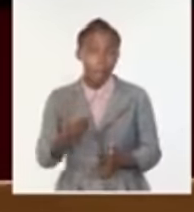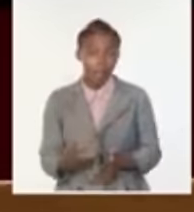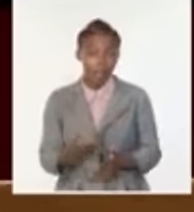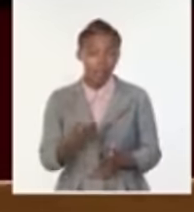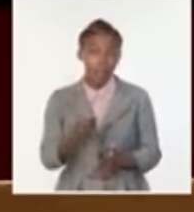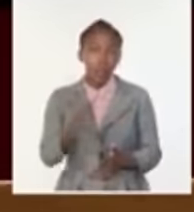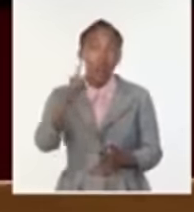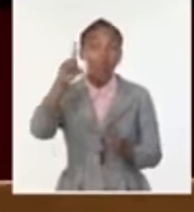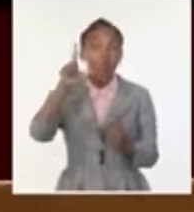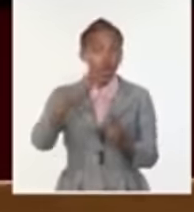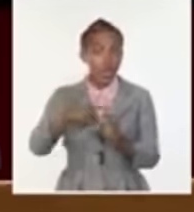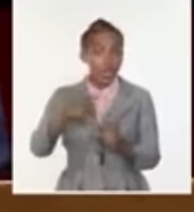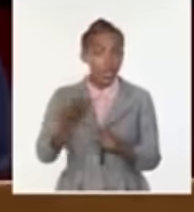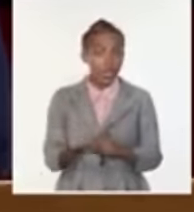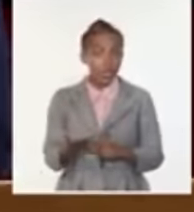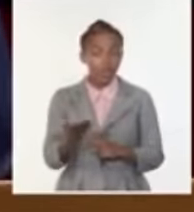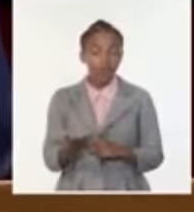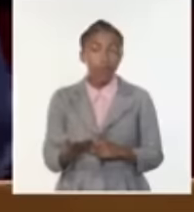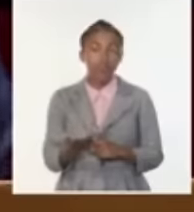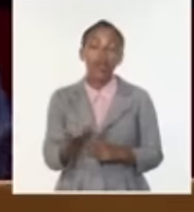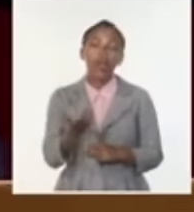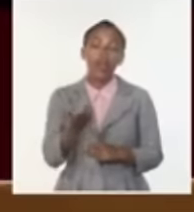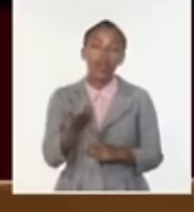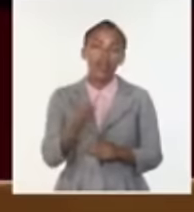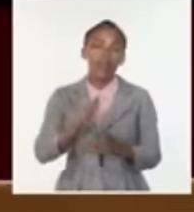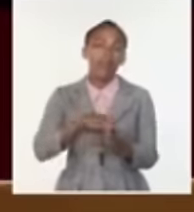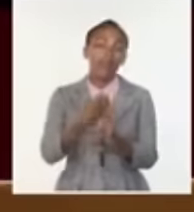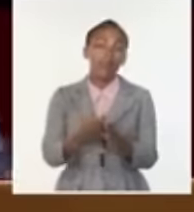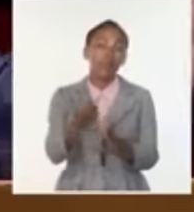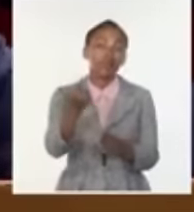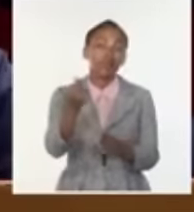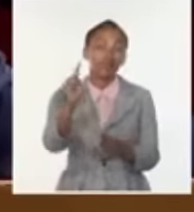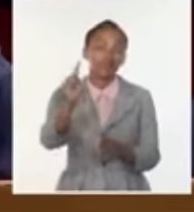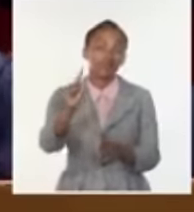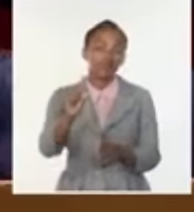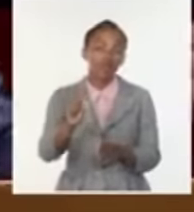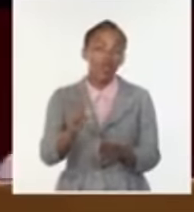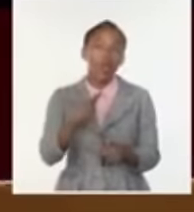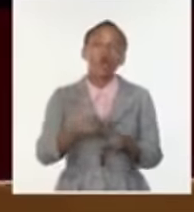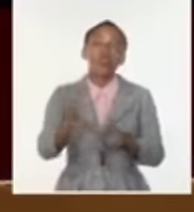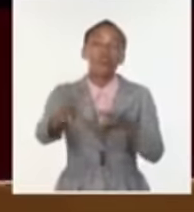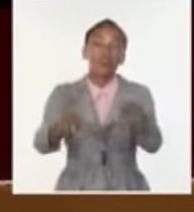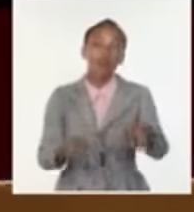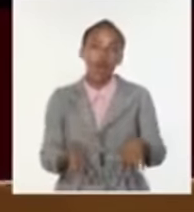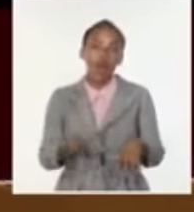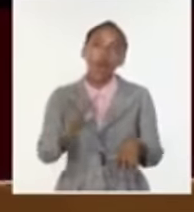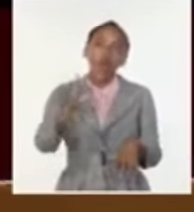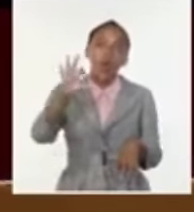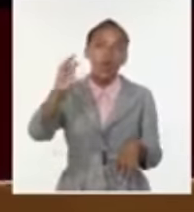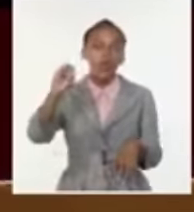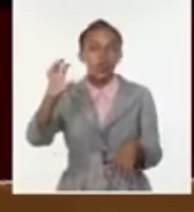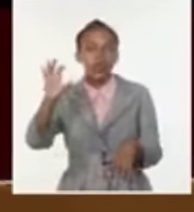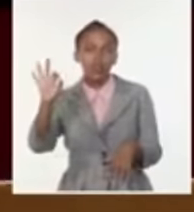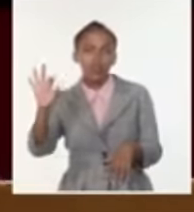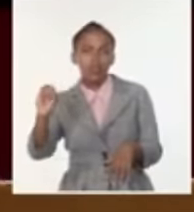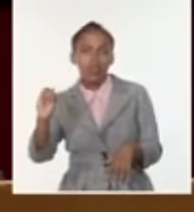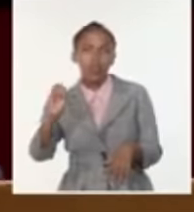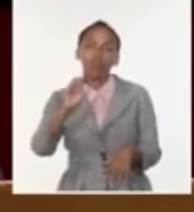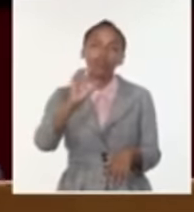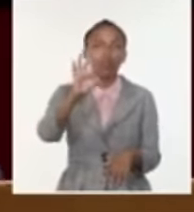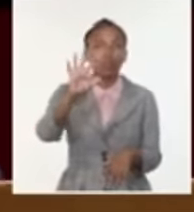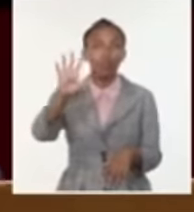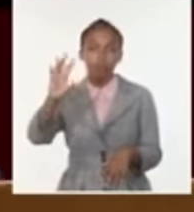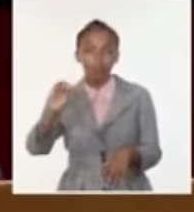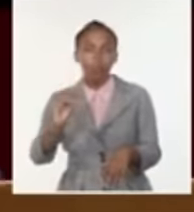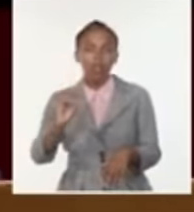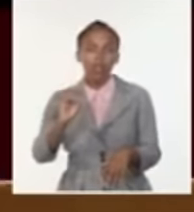gente que le significó algo importante. Es verdad que otros territorios estaban 800, 850, pero también la norma